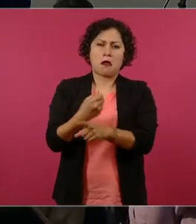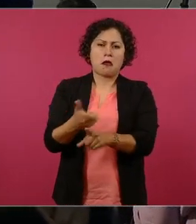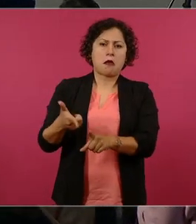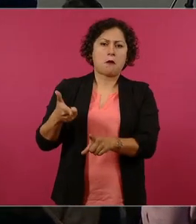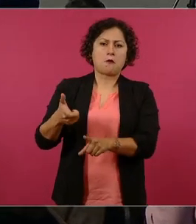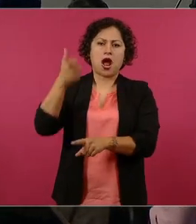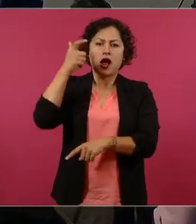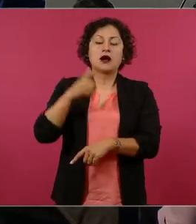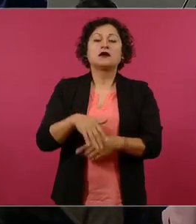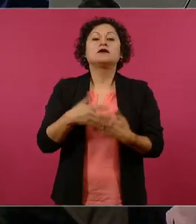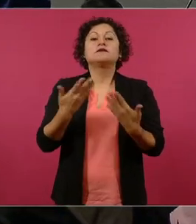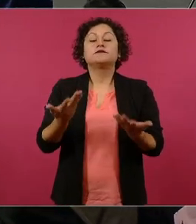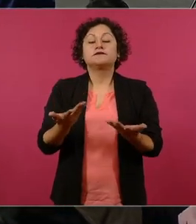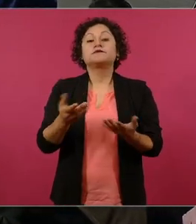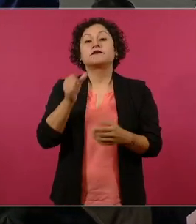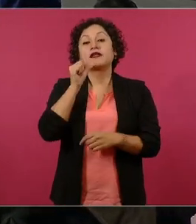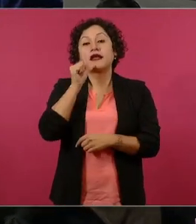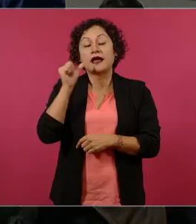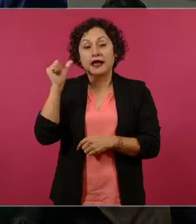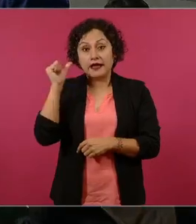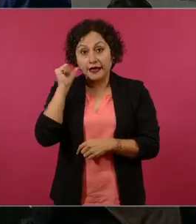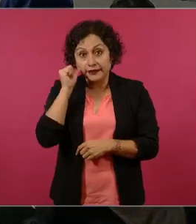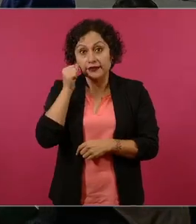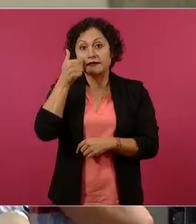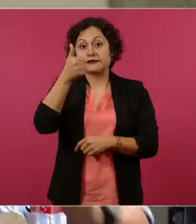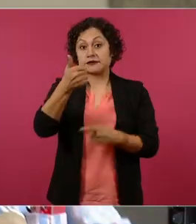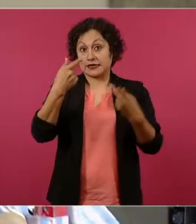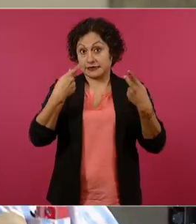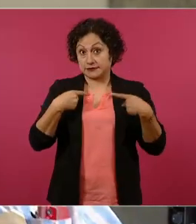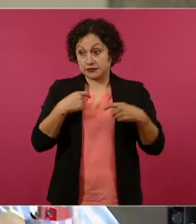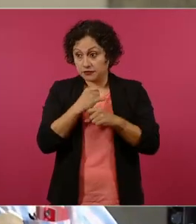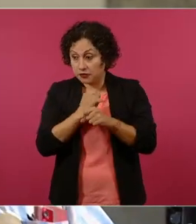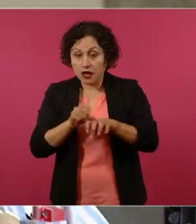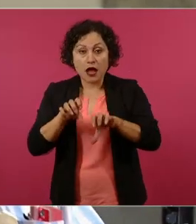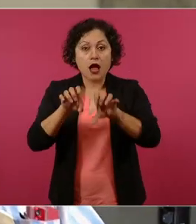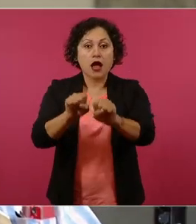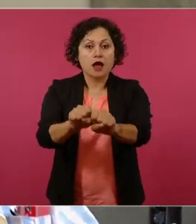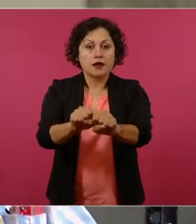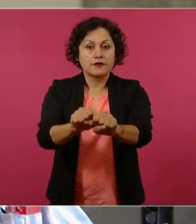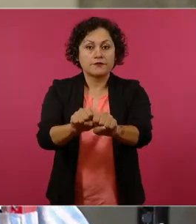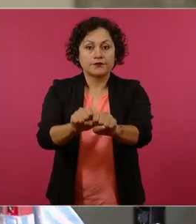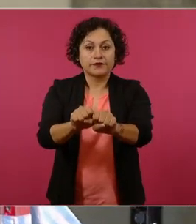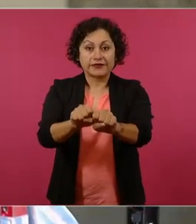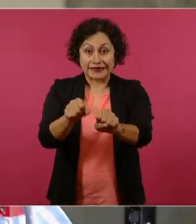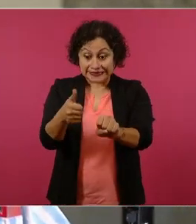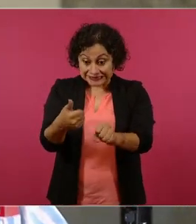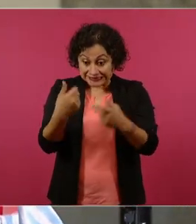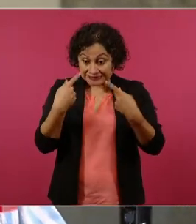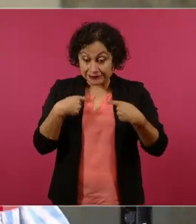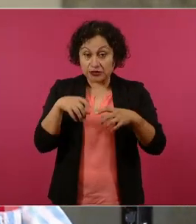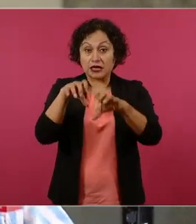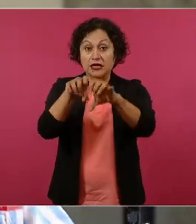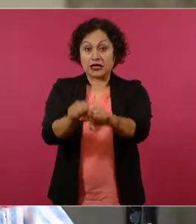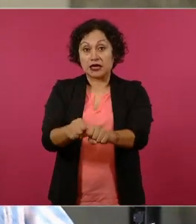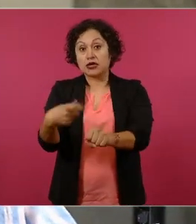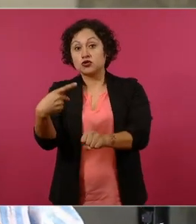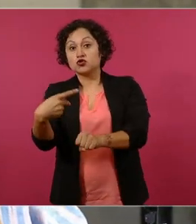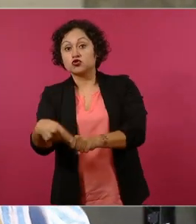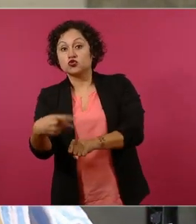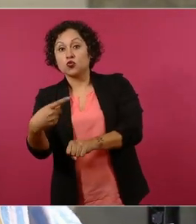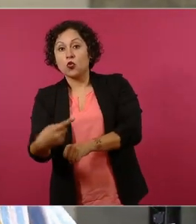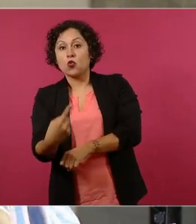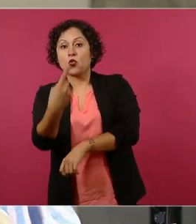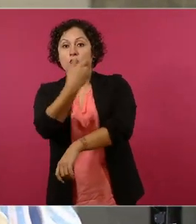que se dio la detención el día de ayer de seis personas una familiar de estas personas detenidas fue al trabajo de una de las